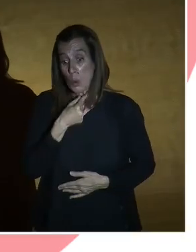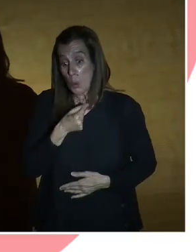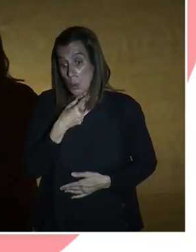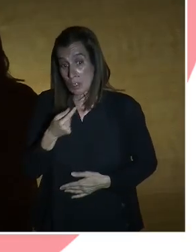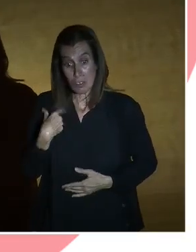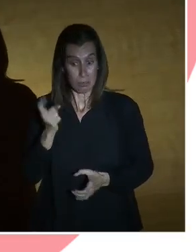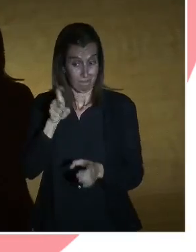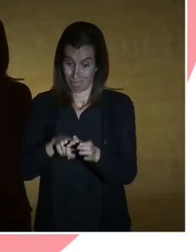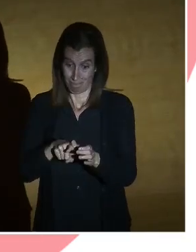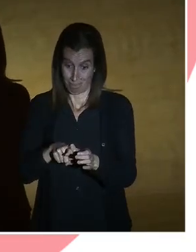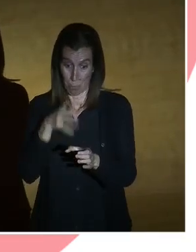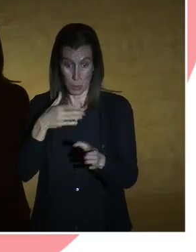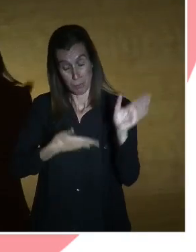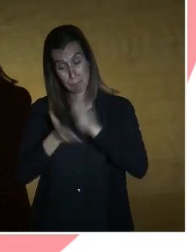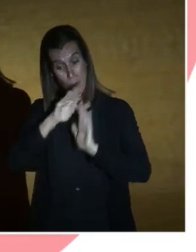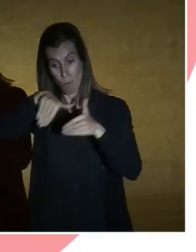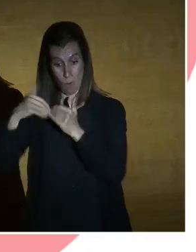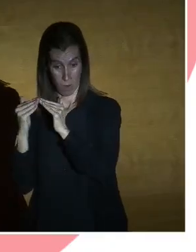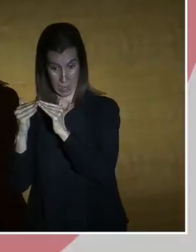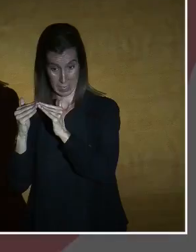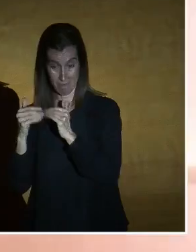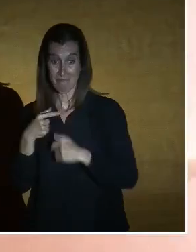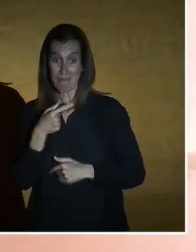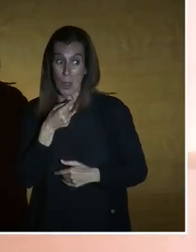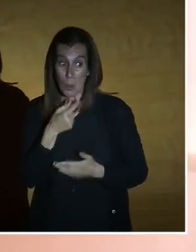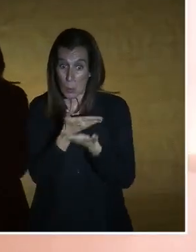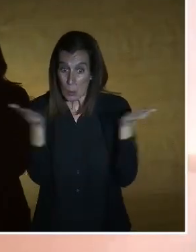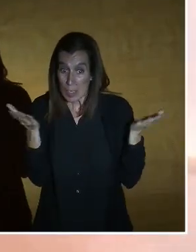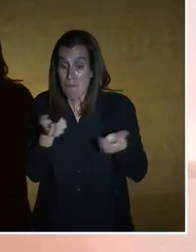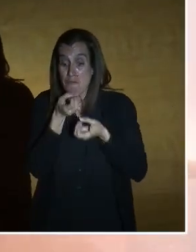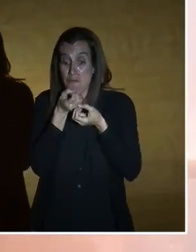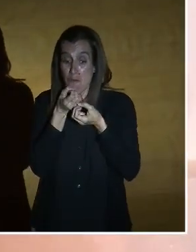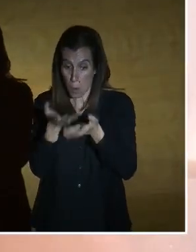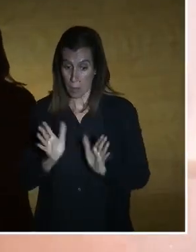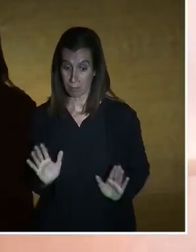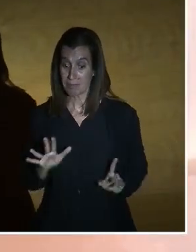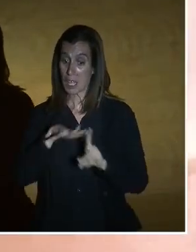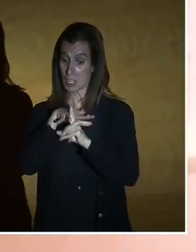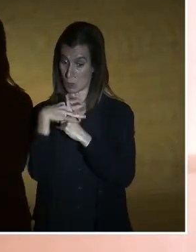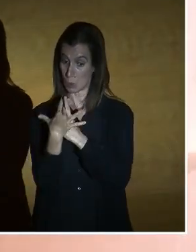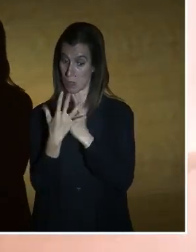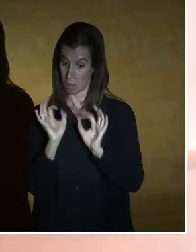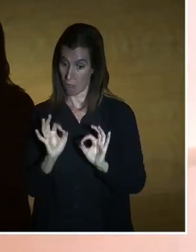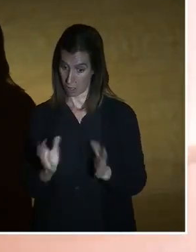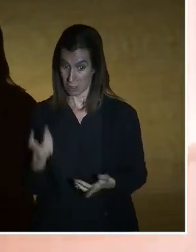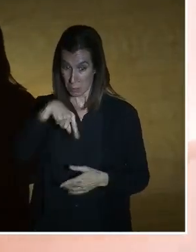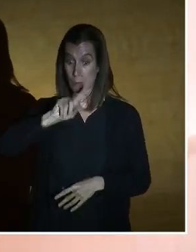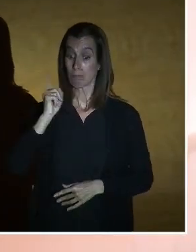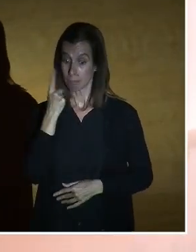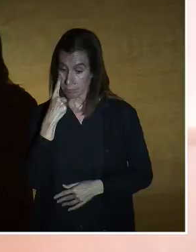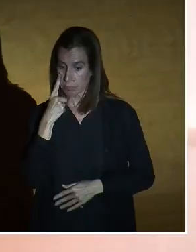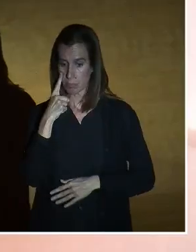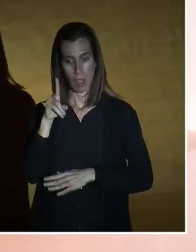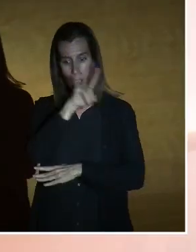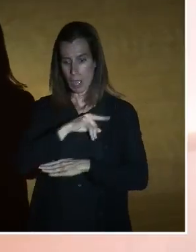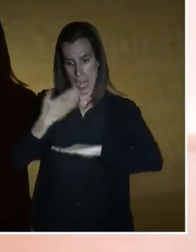no voy a poder estar porque me toca regresar a casa, pues informarles un poco de cómo está la situación, que sepan que eso, que Canarias tiene